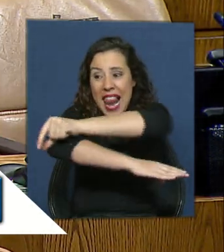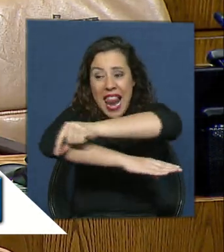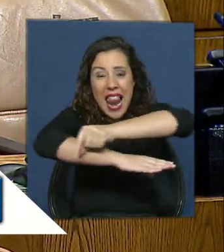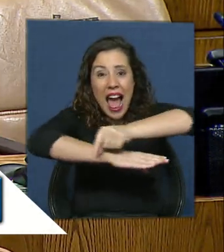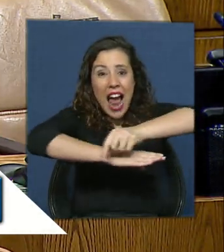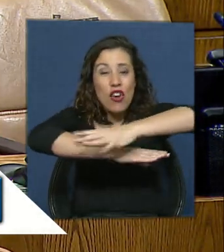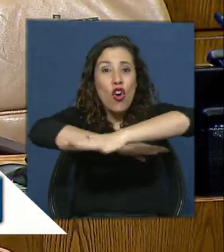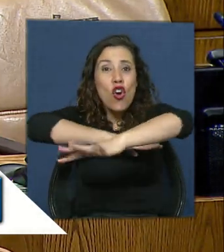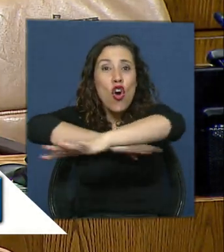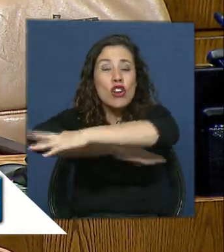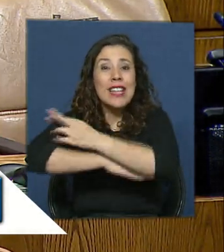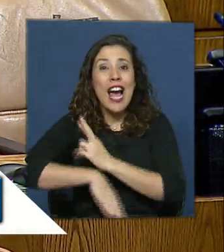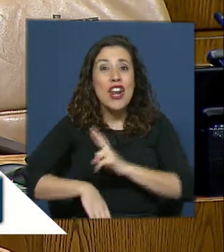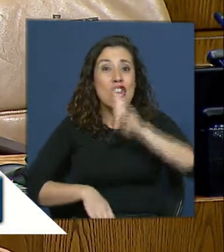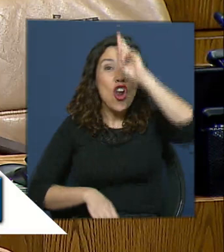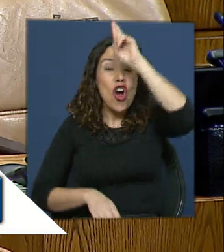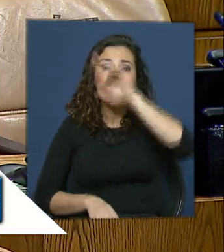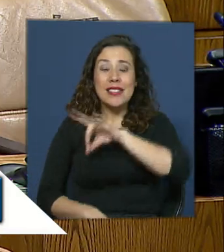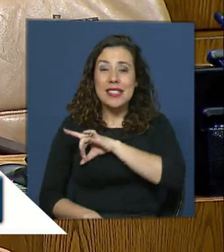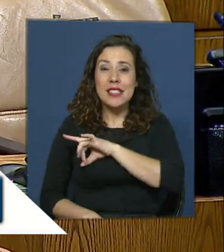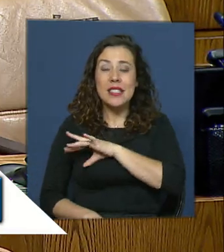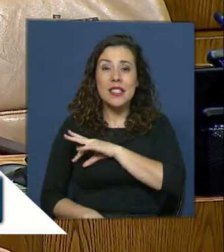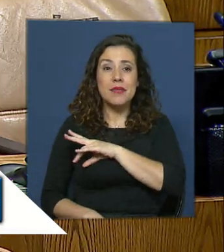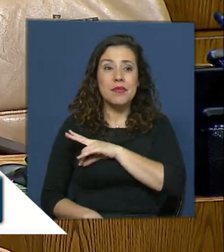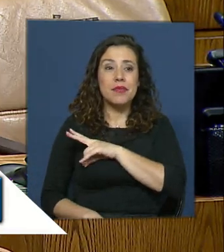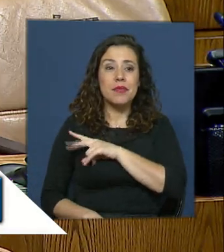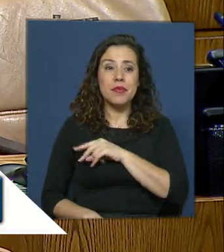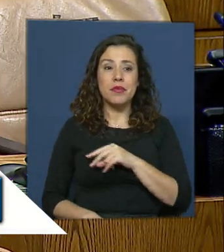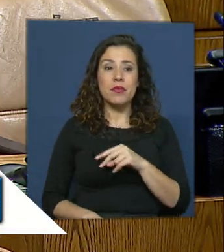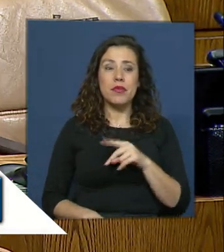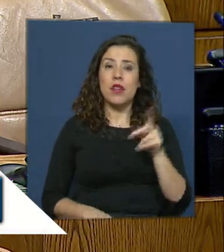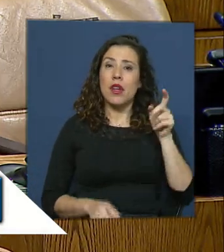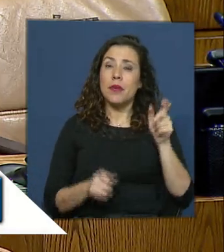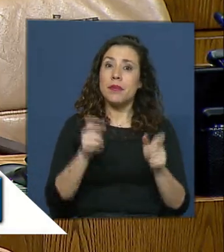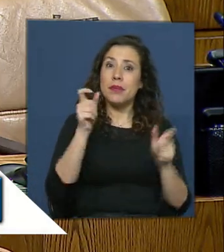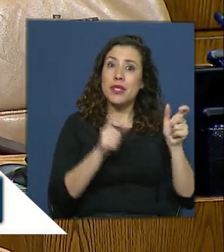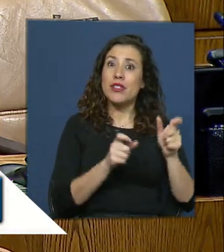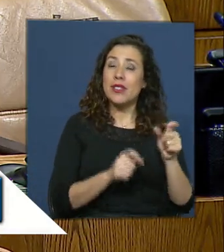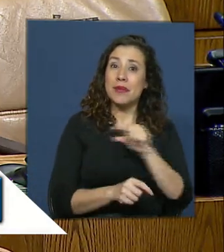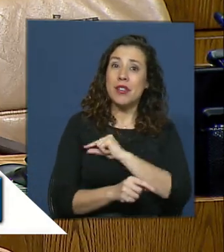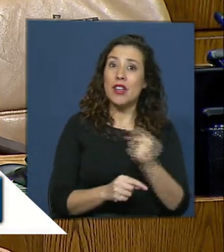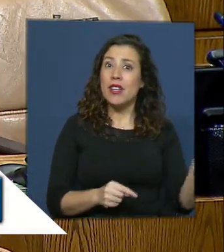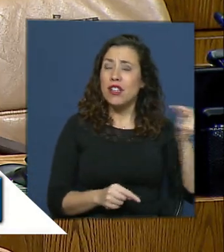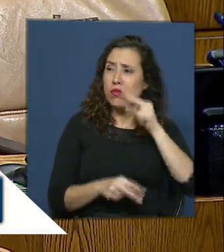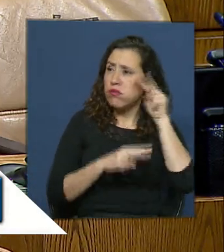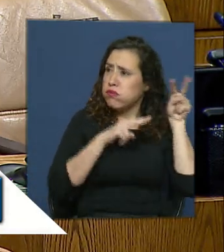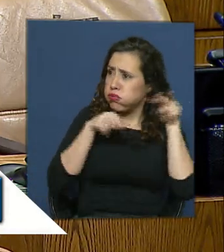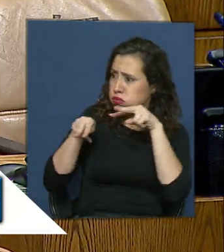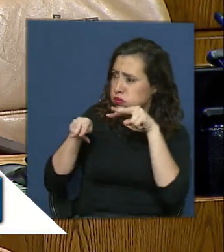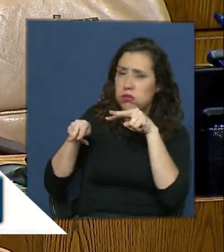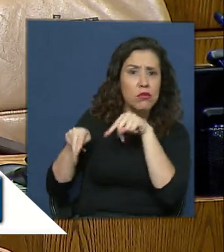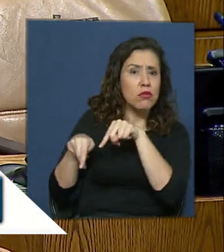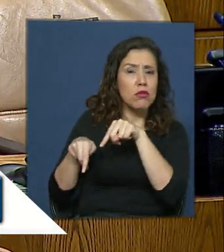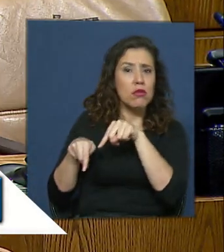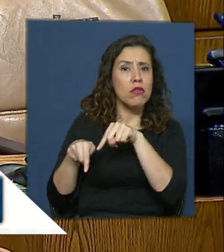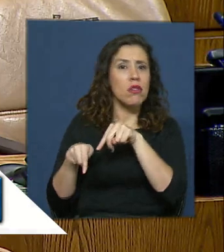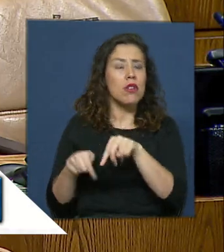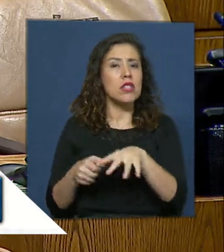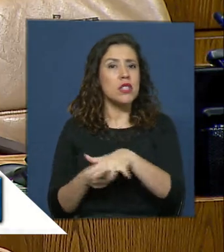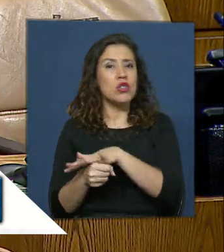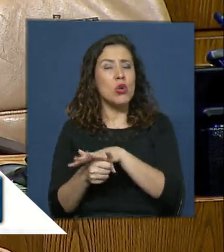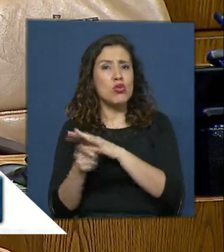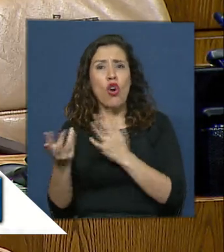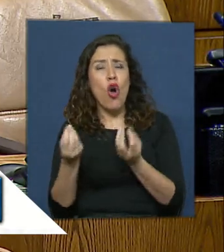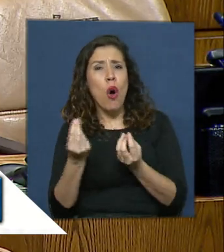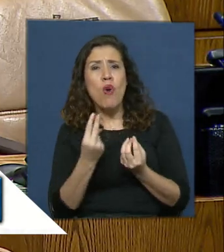Grande de Chile llamaron la atención de quienes llegaban a nuestros territorios, su condición de